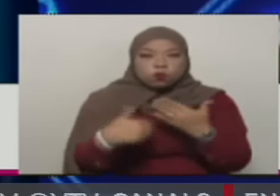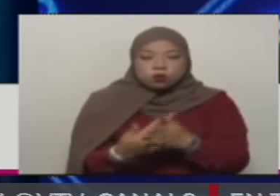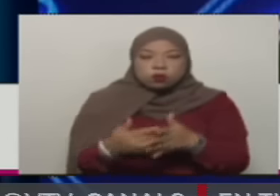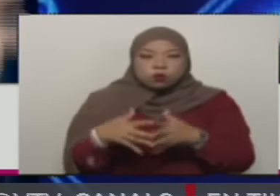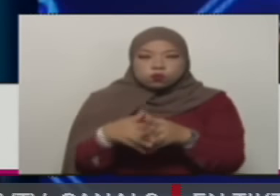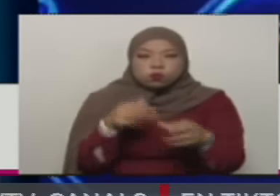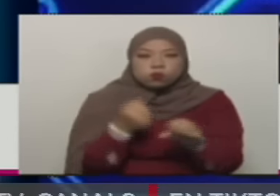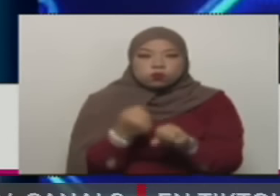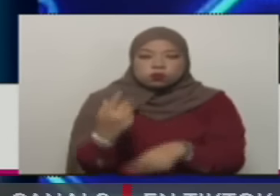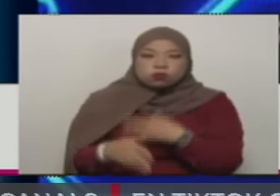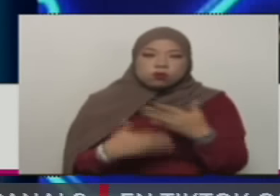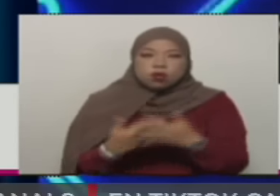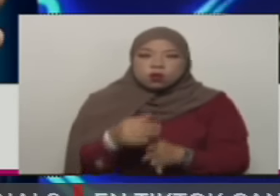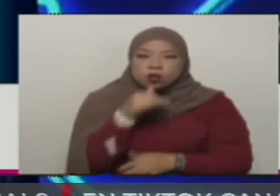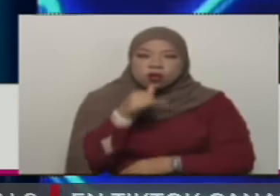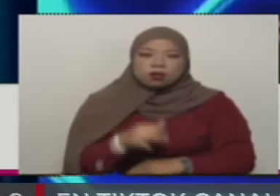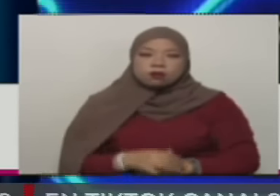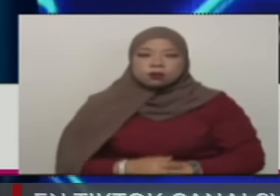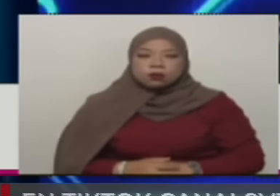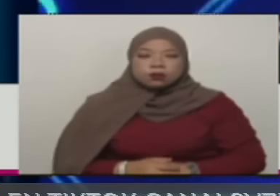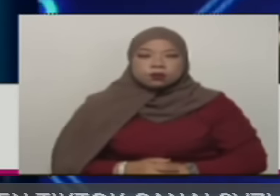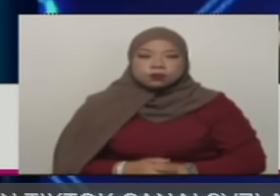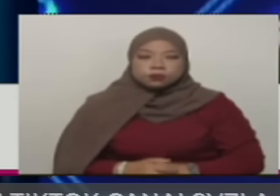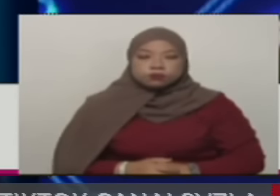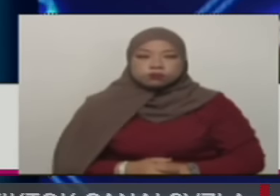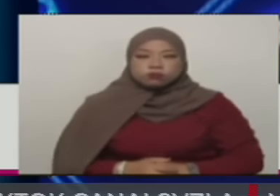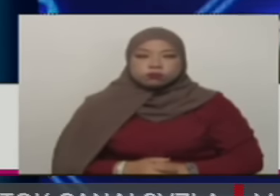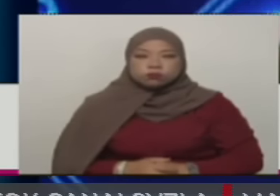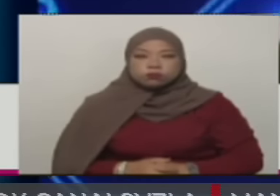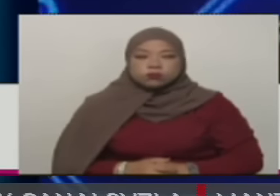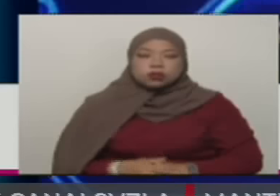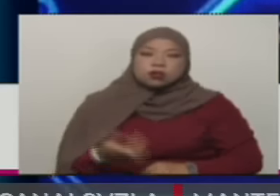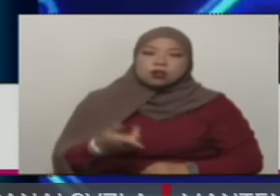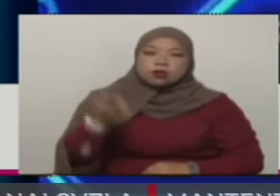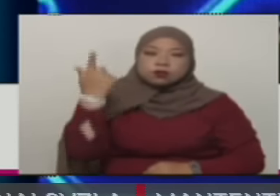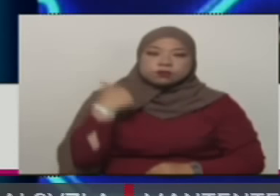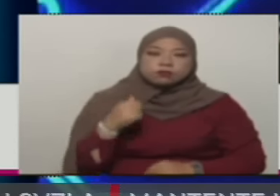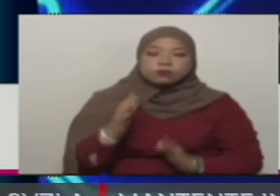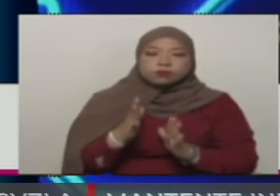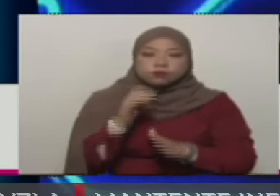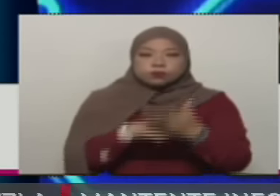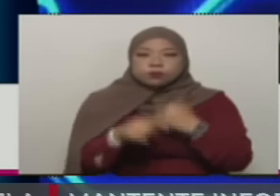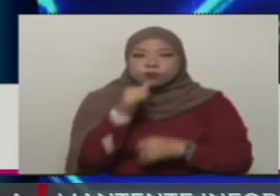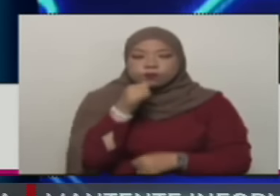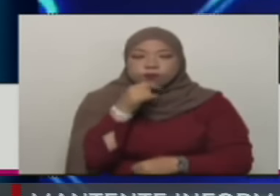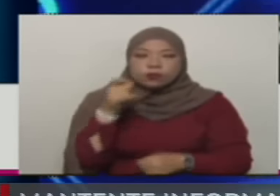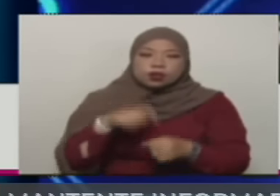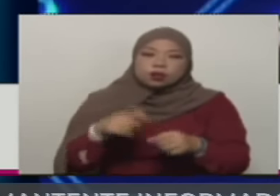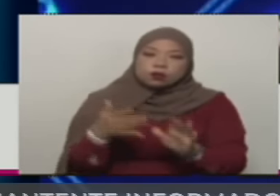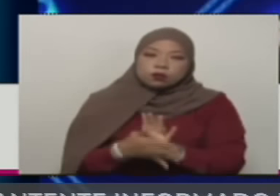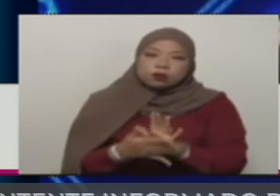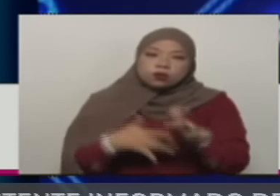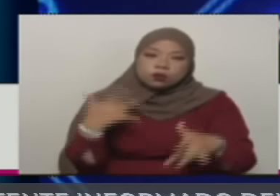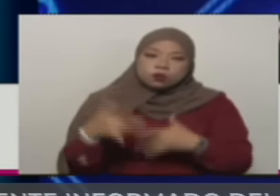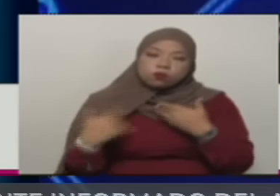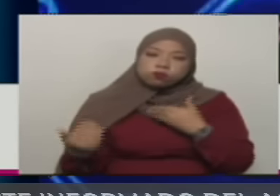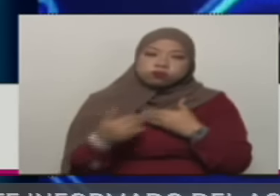terrorismo, fascismo, guarimba, en el pasado ponían la economía en el centro del